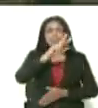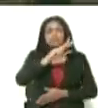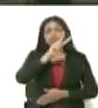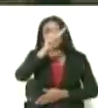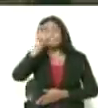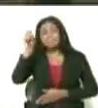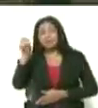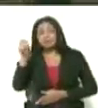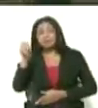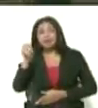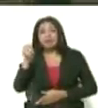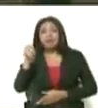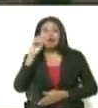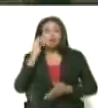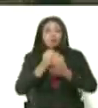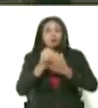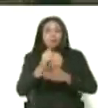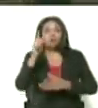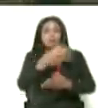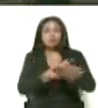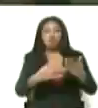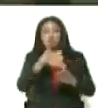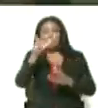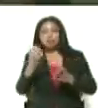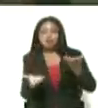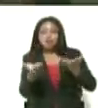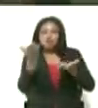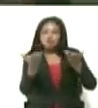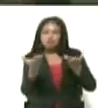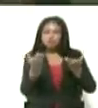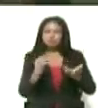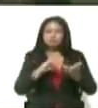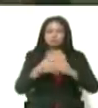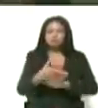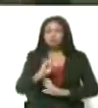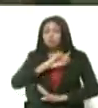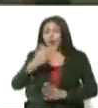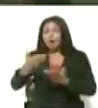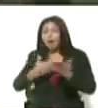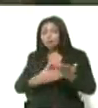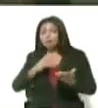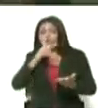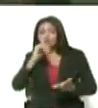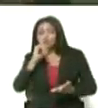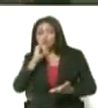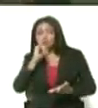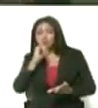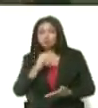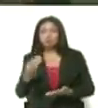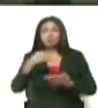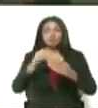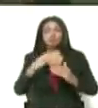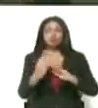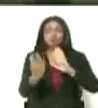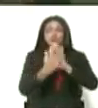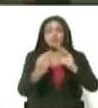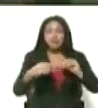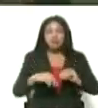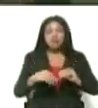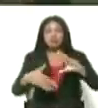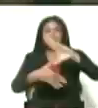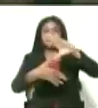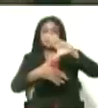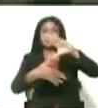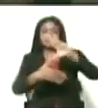5.320 pruebas por millón de habitantes, que tal como lo habíamos informado, nos coloca al frente en América